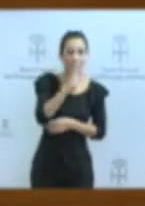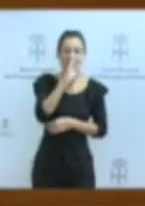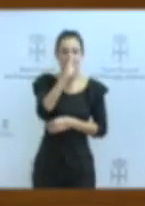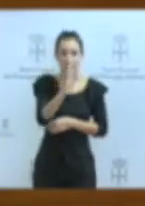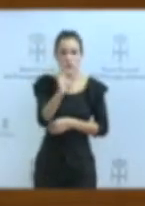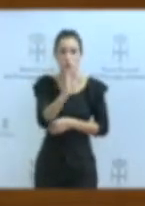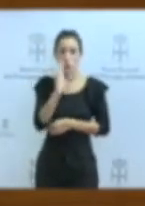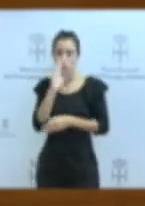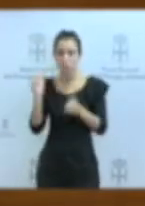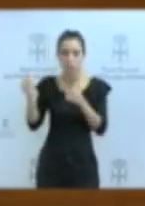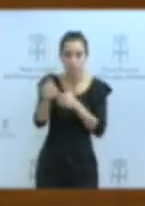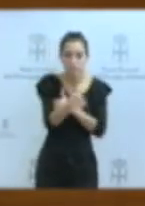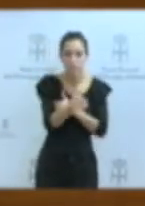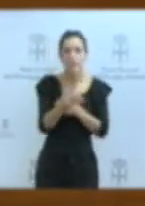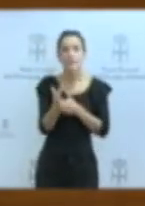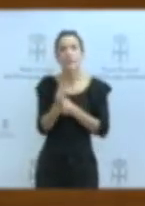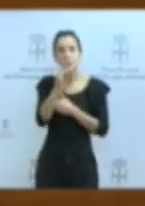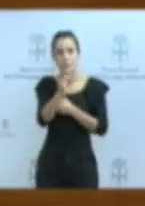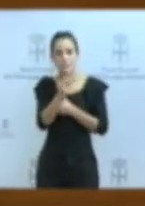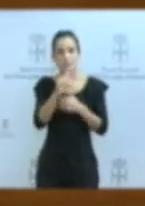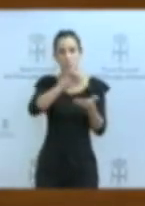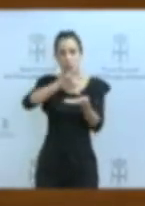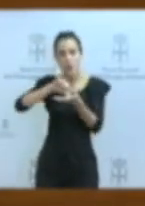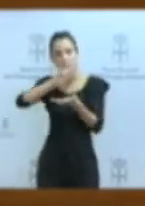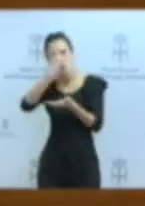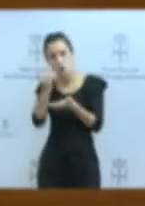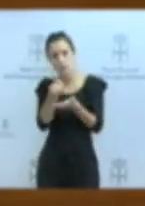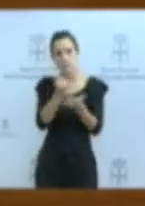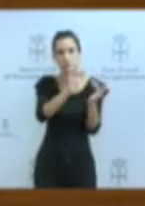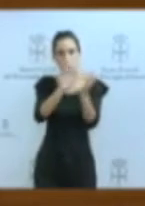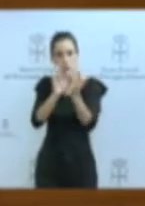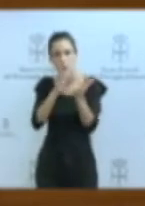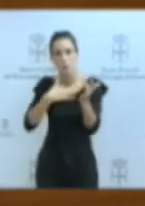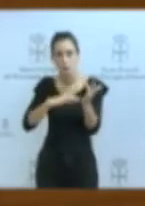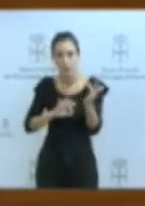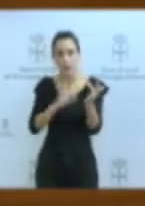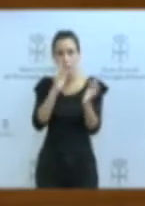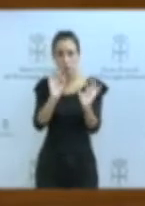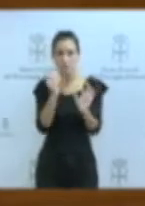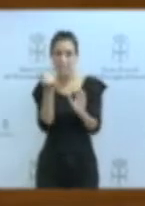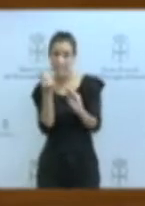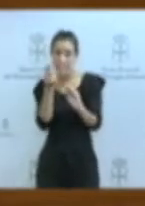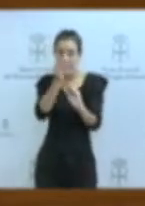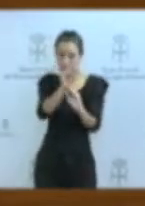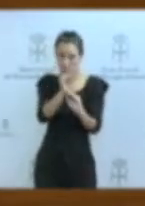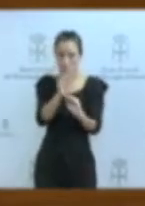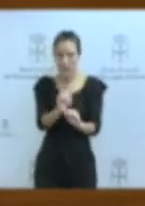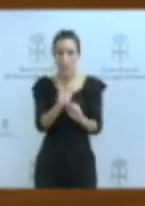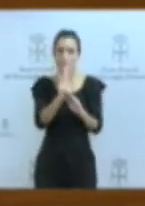destinos, obviamente, y por eso se establecen los incentivos, pero no excluyentes. En cuanto al número de